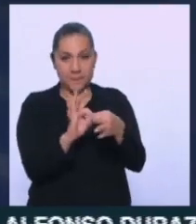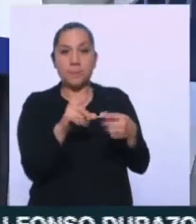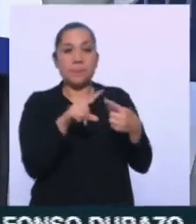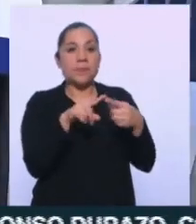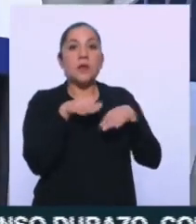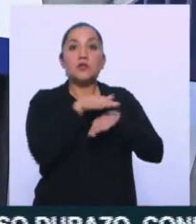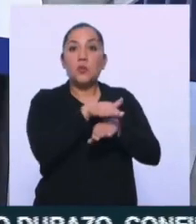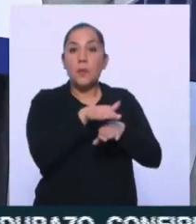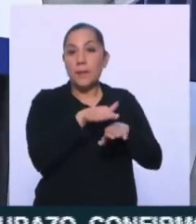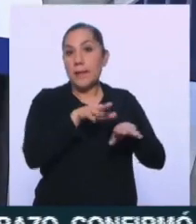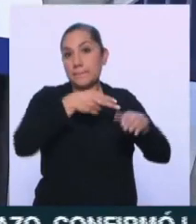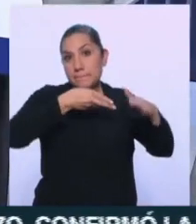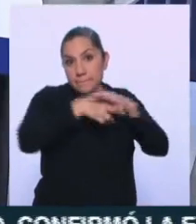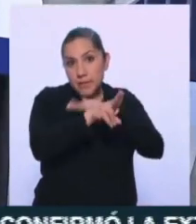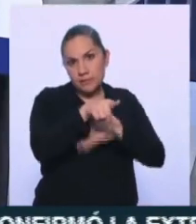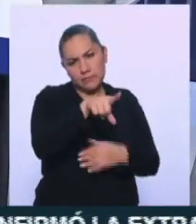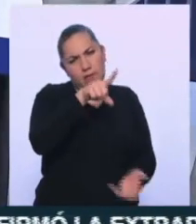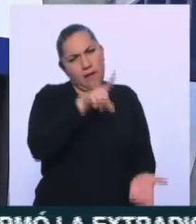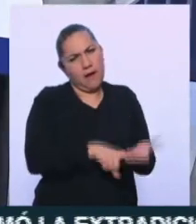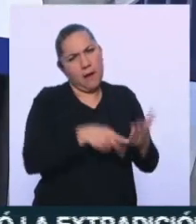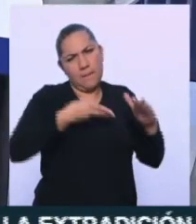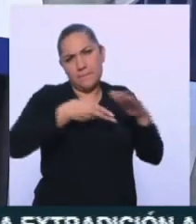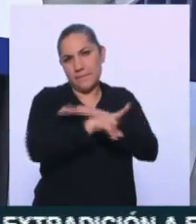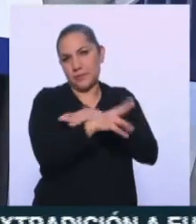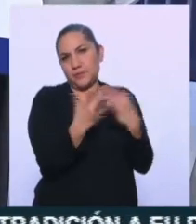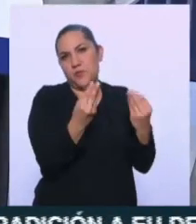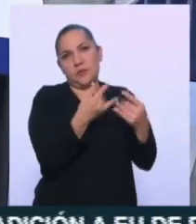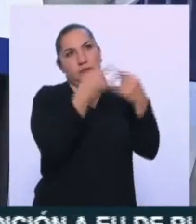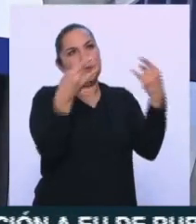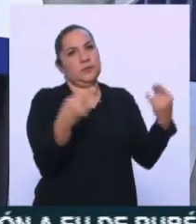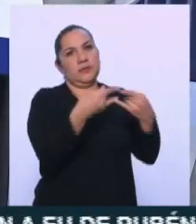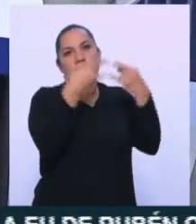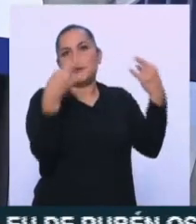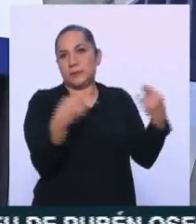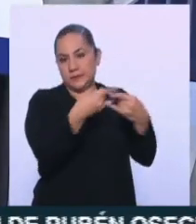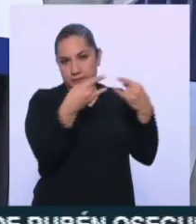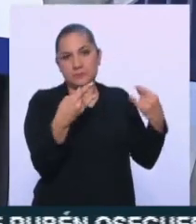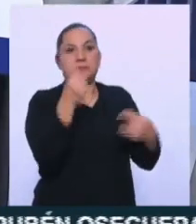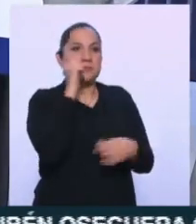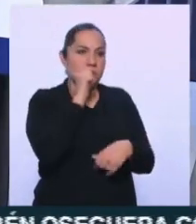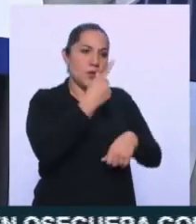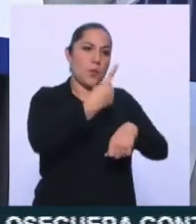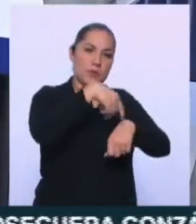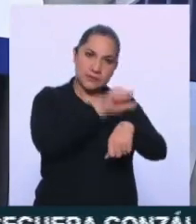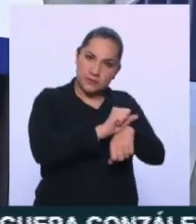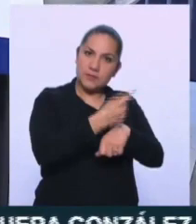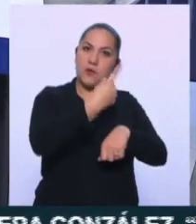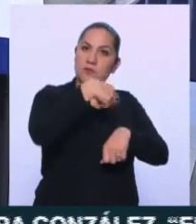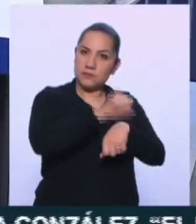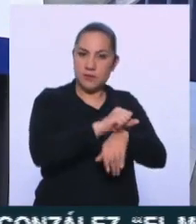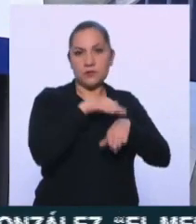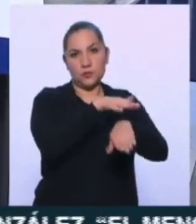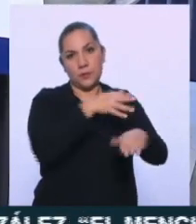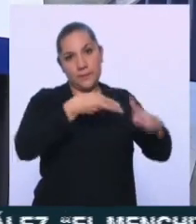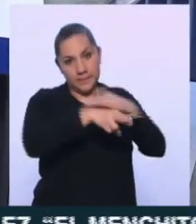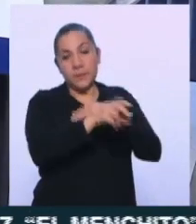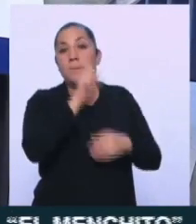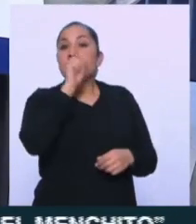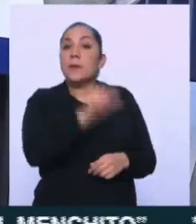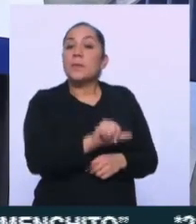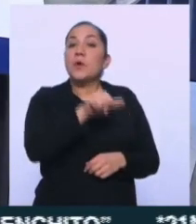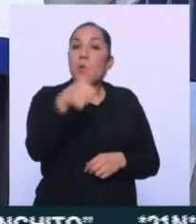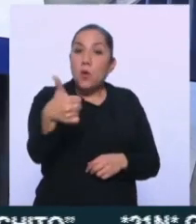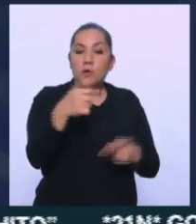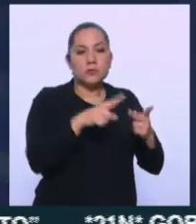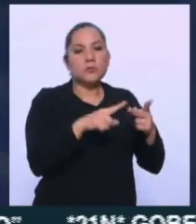todas las historias, entonces vamos a tener un programa semanal sobre el metro, y otra sobre las filmaciones que se hacen aquí en la Ciudad de México, ¿no? En fin,